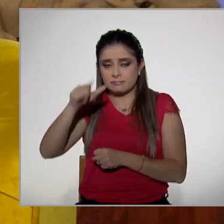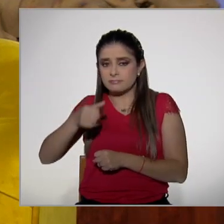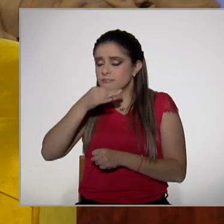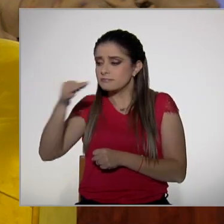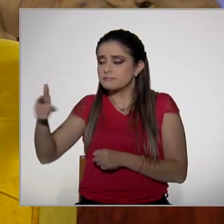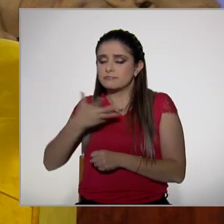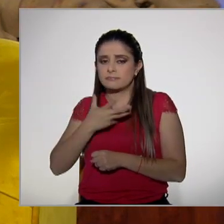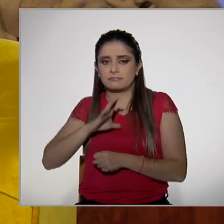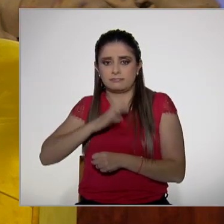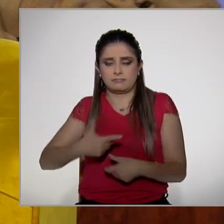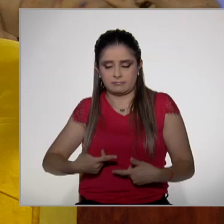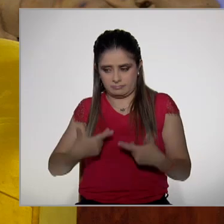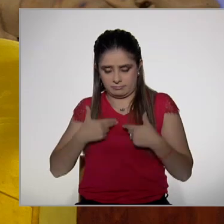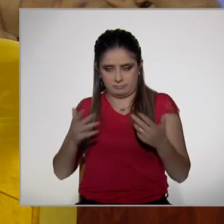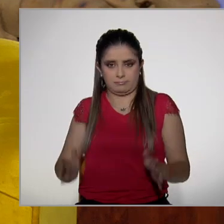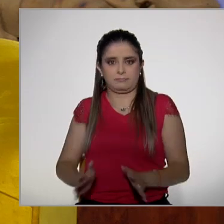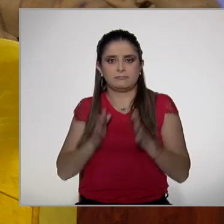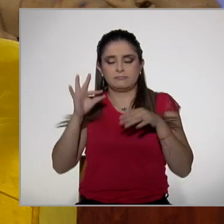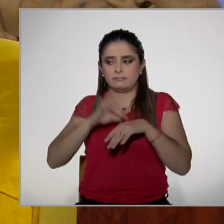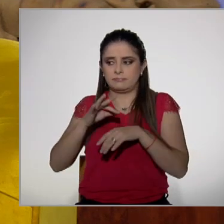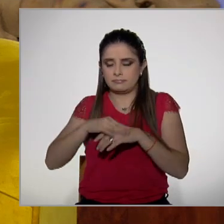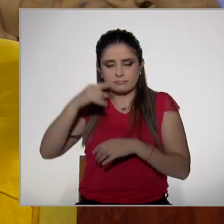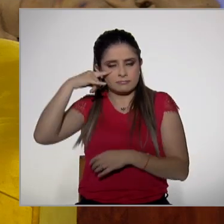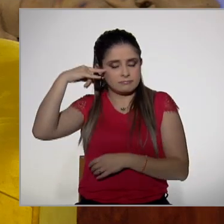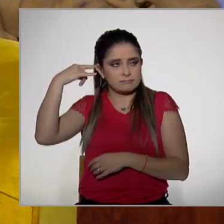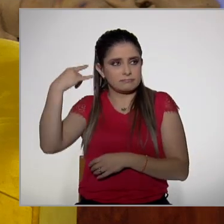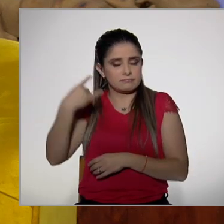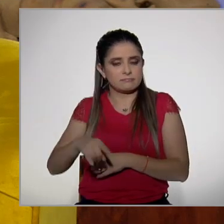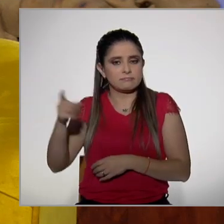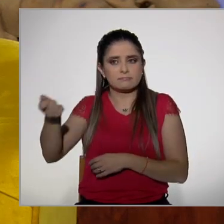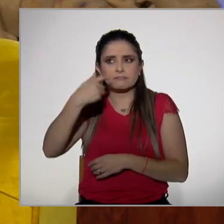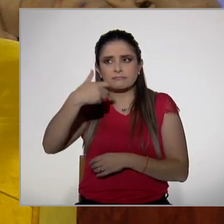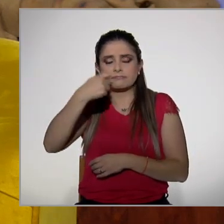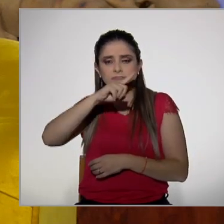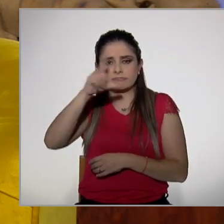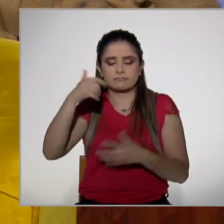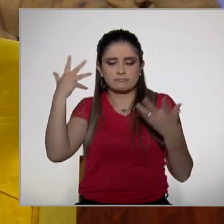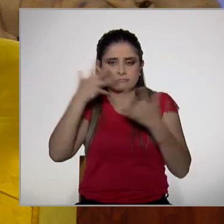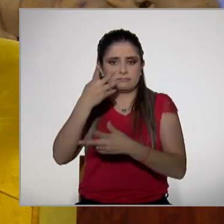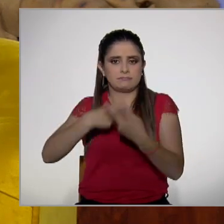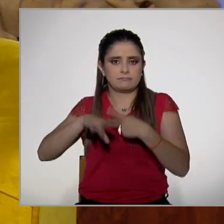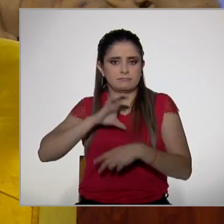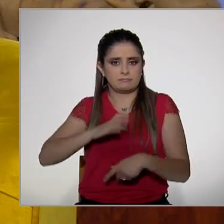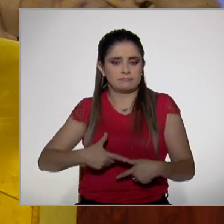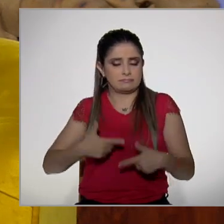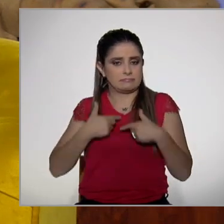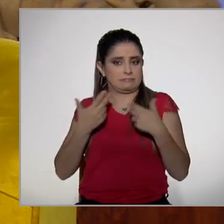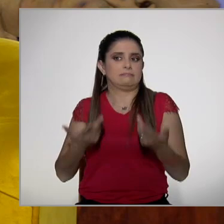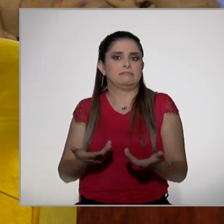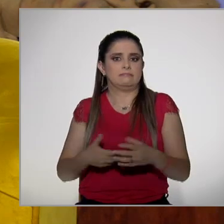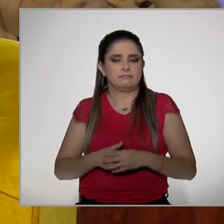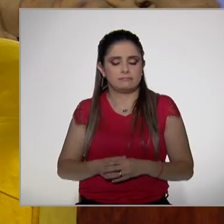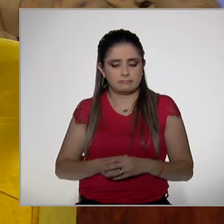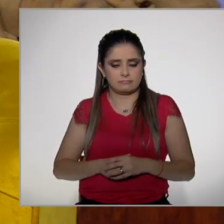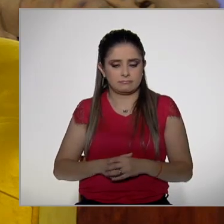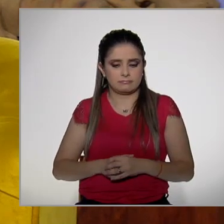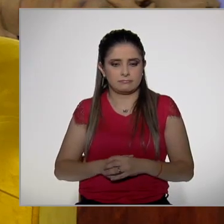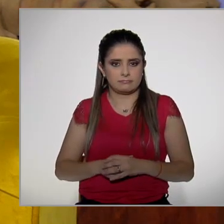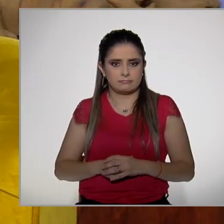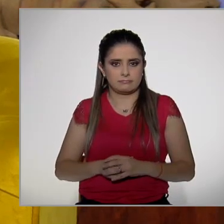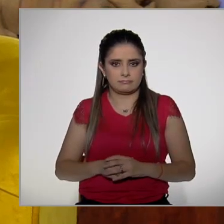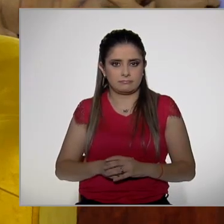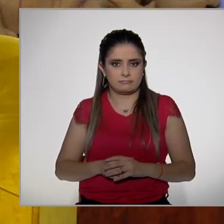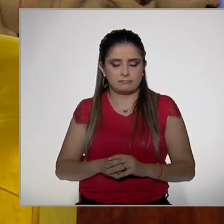tenía cáncer el doctor nunca se dio cuenta y siempre estuvo tomando sulfato ferroso entonces éste pues ahí se los traigo al foro y